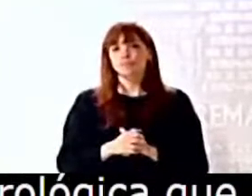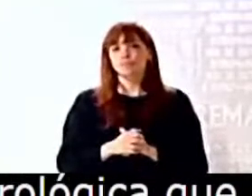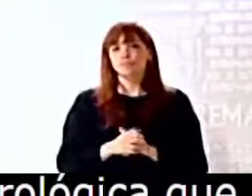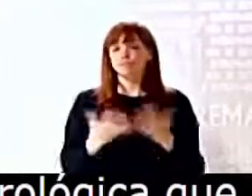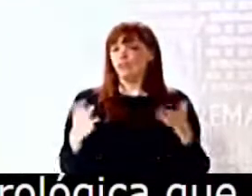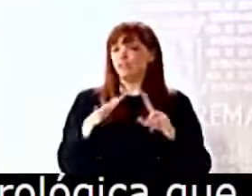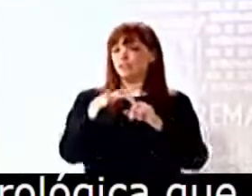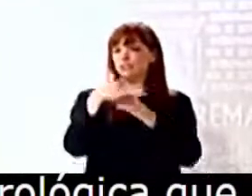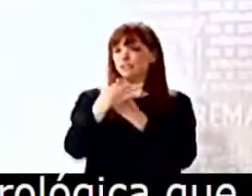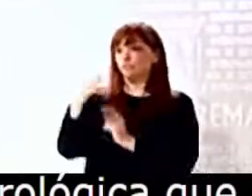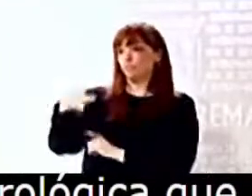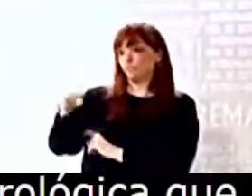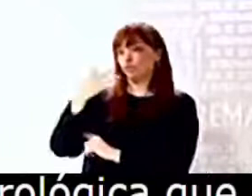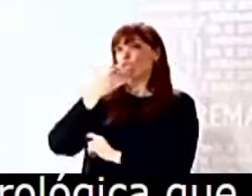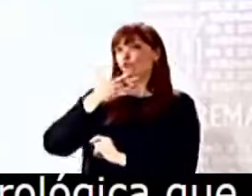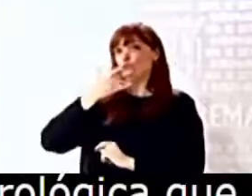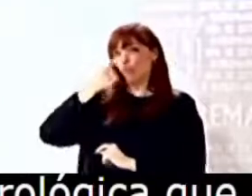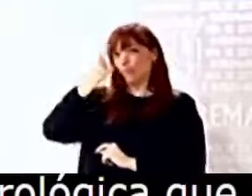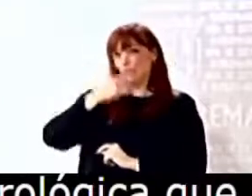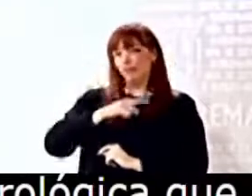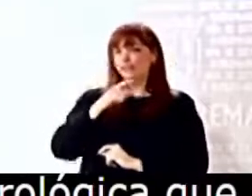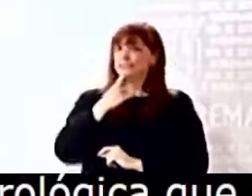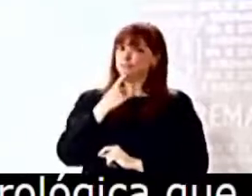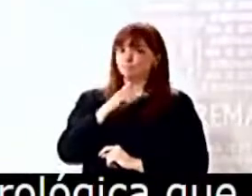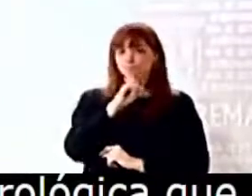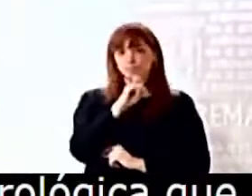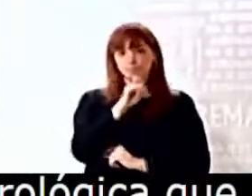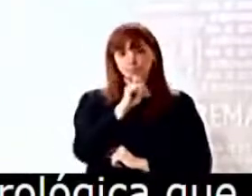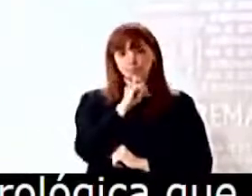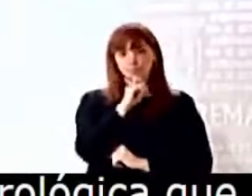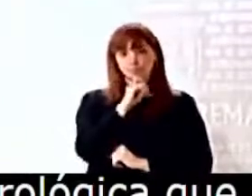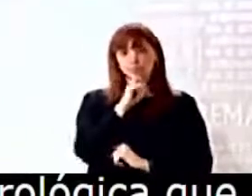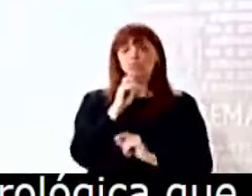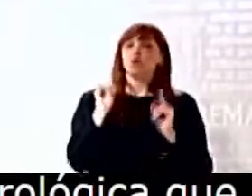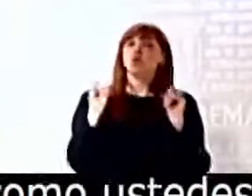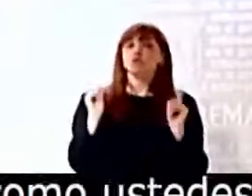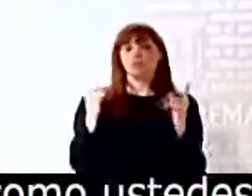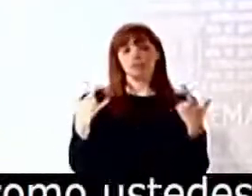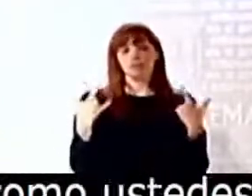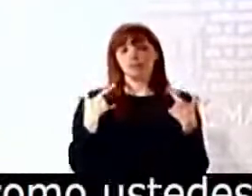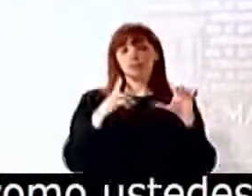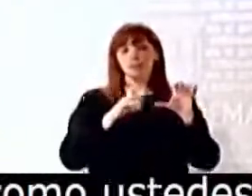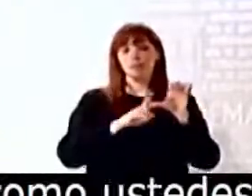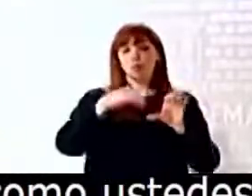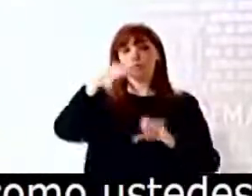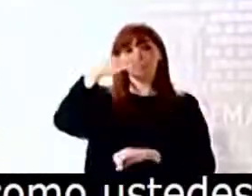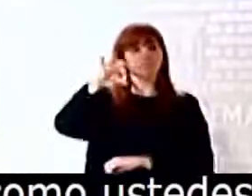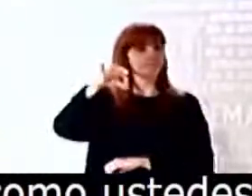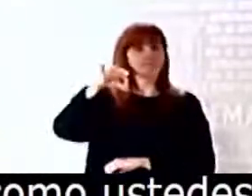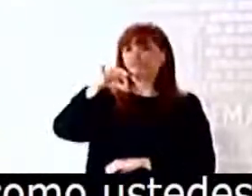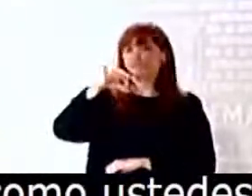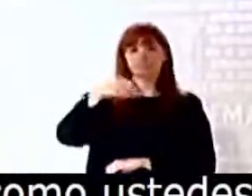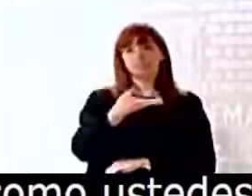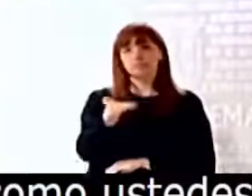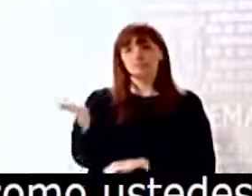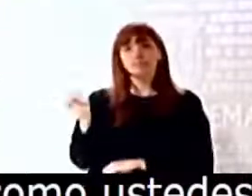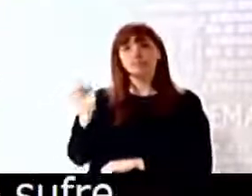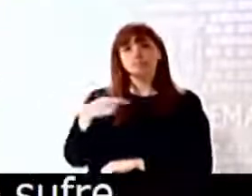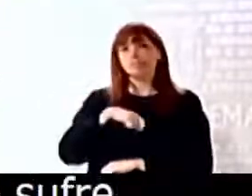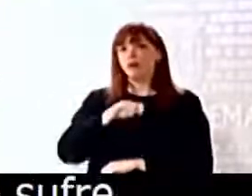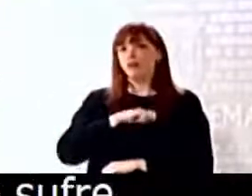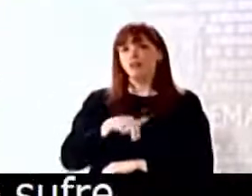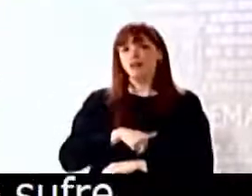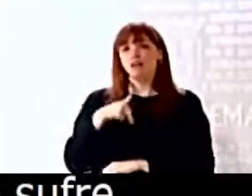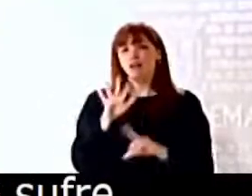Una situación que, como ustedes conocen, es complicada, que no solamente sufre Extremadura, que sufre